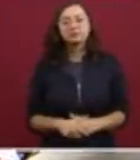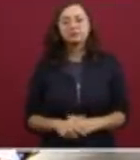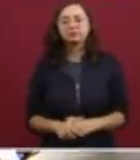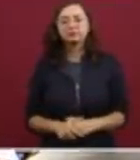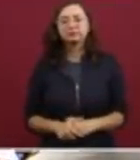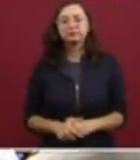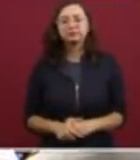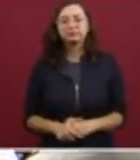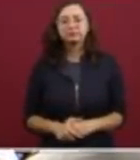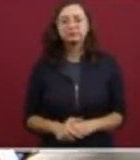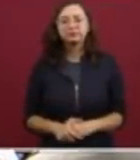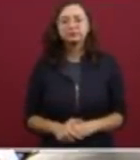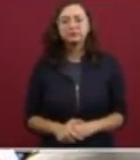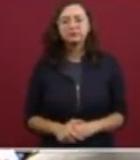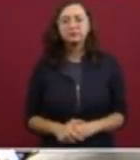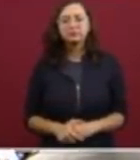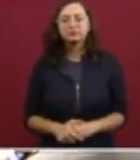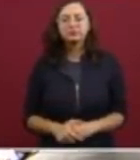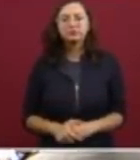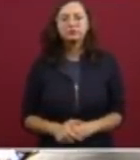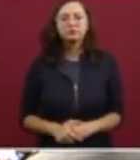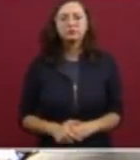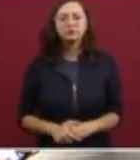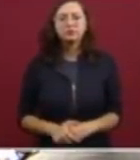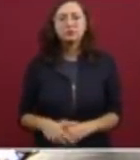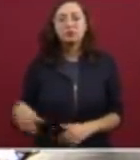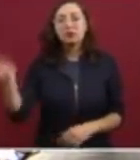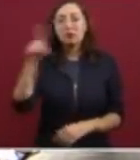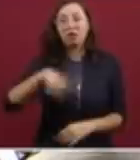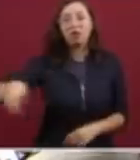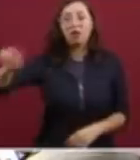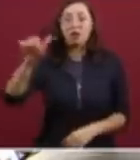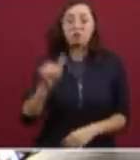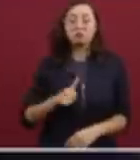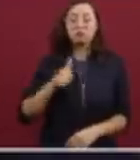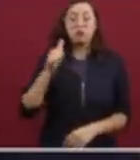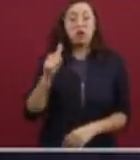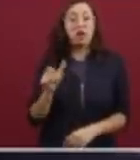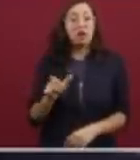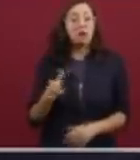Que no se vaya a utilizar mi nombre o